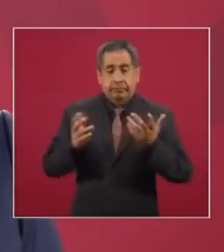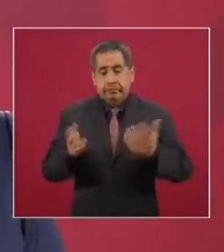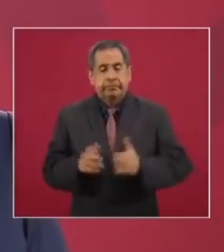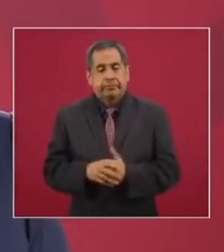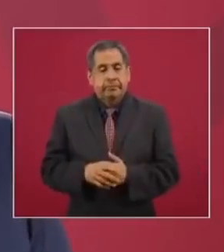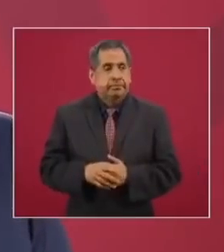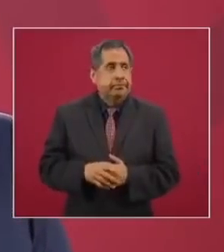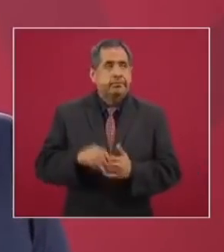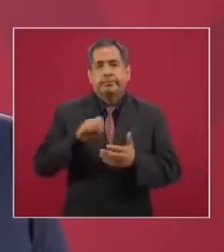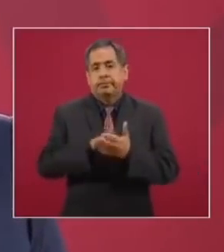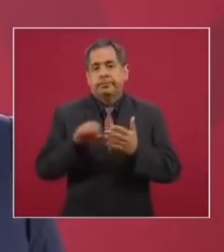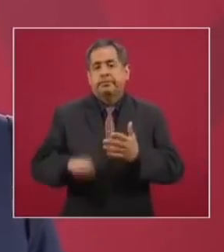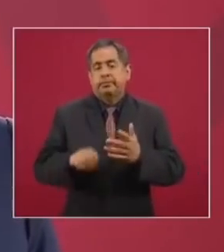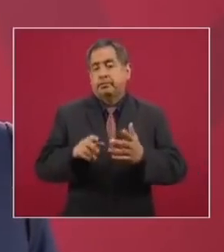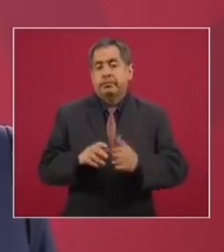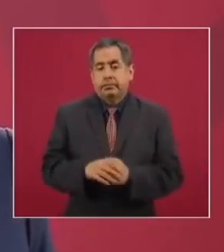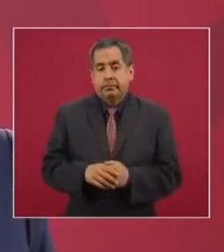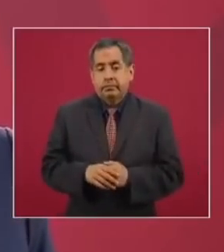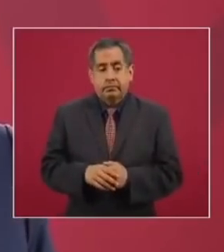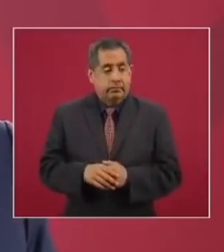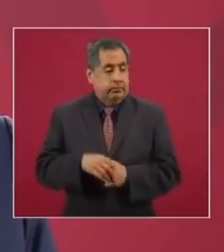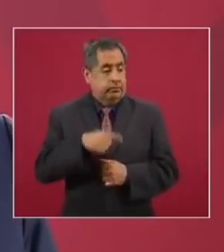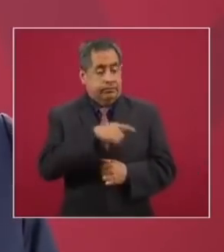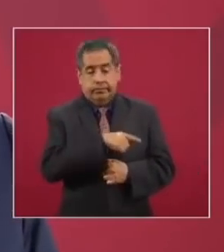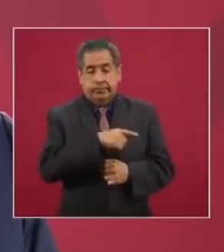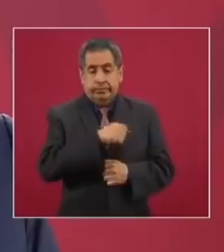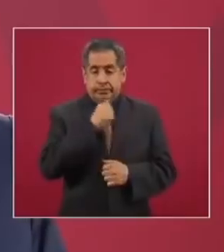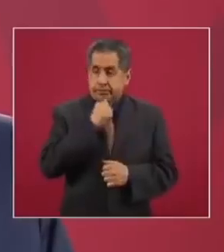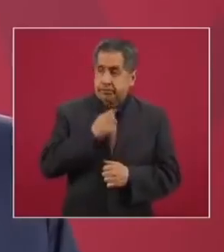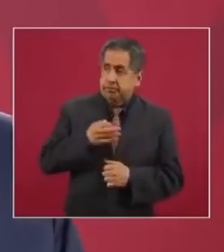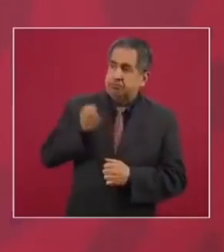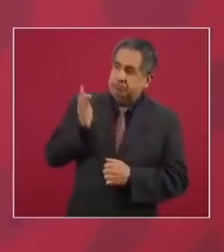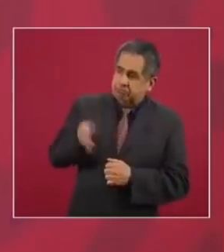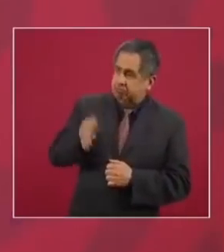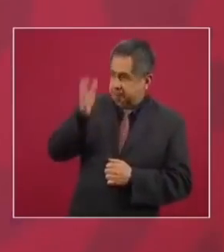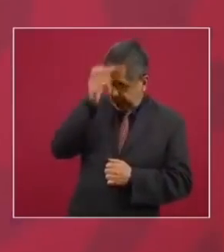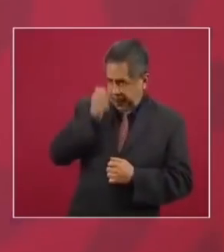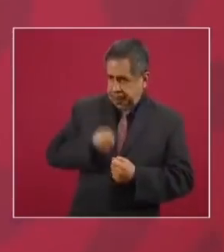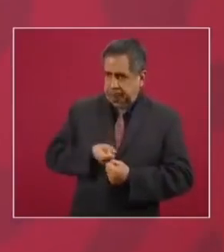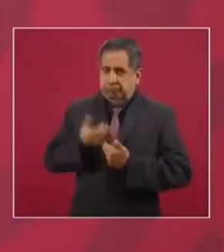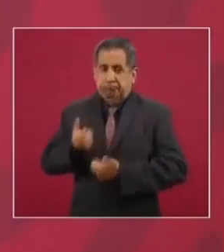Por ejemplo, no ha aceptado todavía un acuerdo